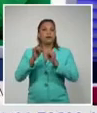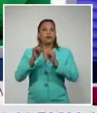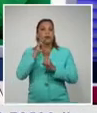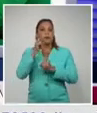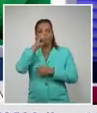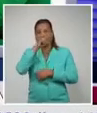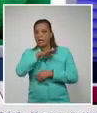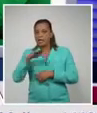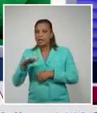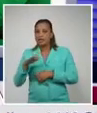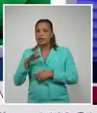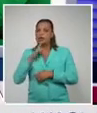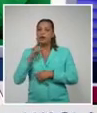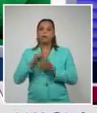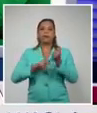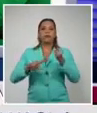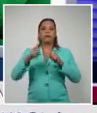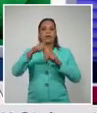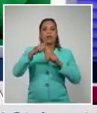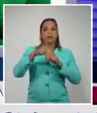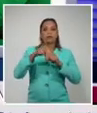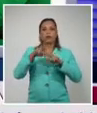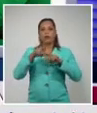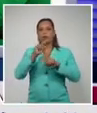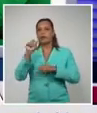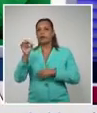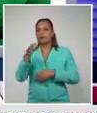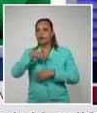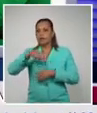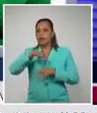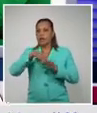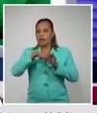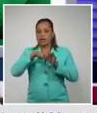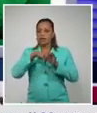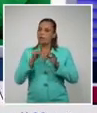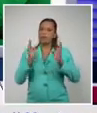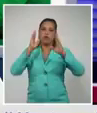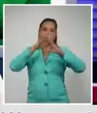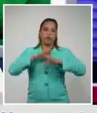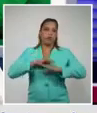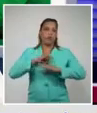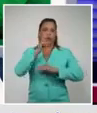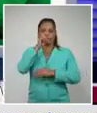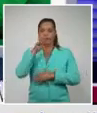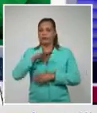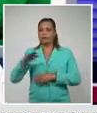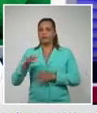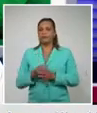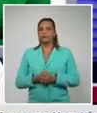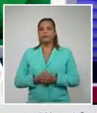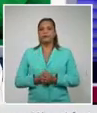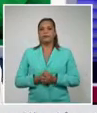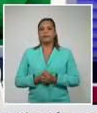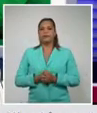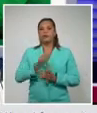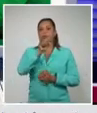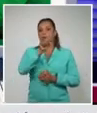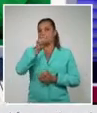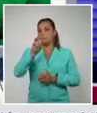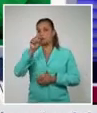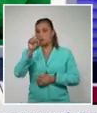ni el municipio especial Isla de la Juventud. Y con estos 131 que se diagnostican